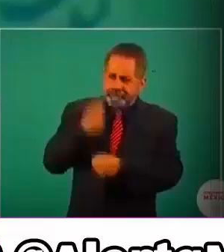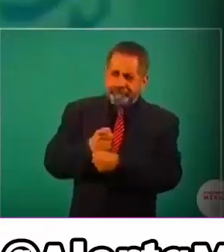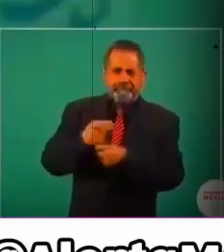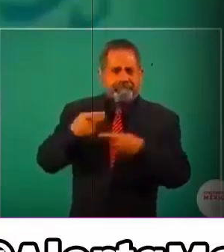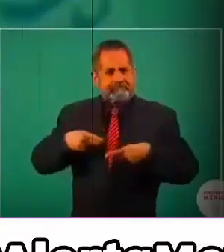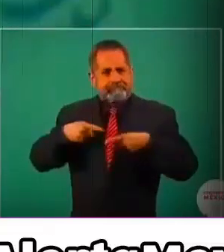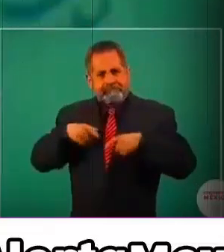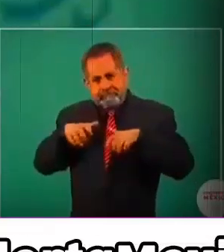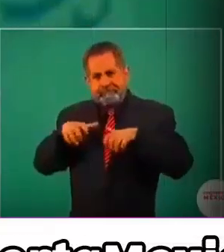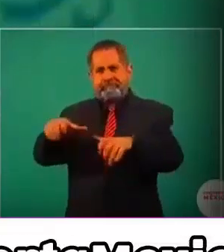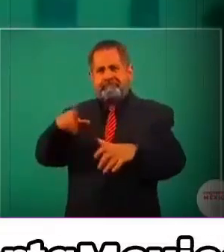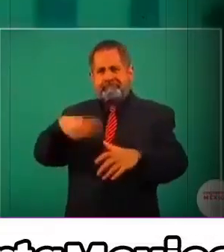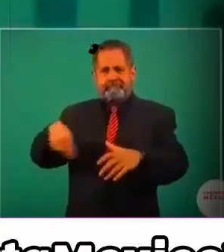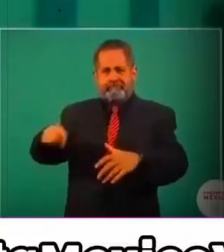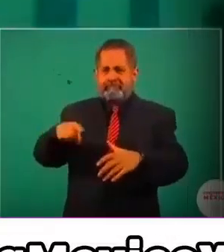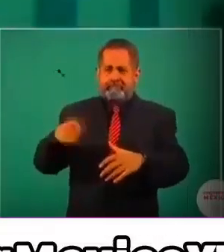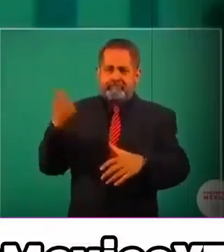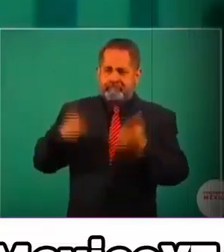No